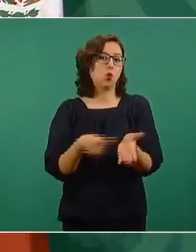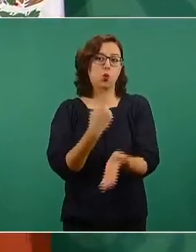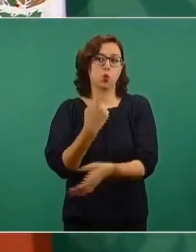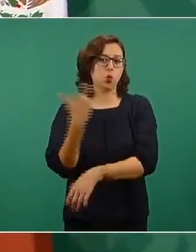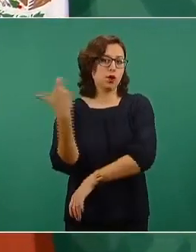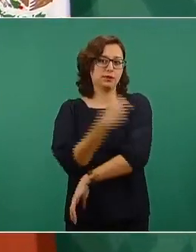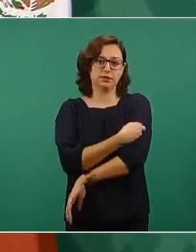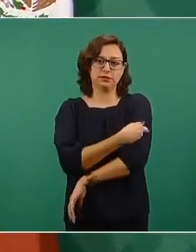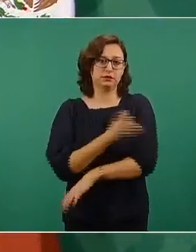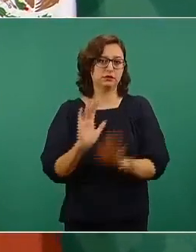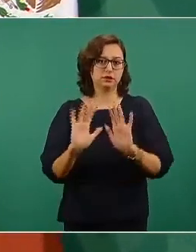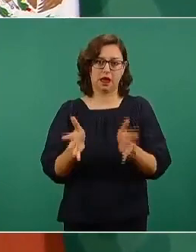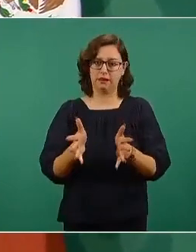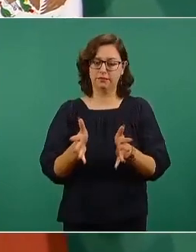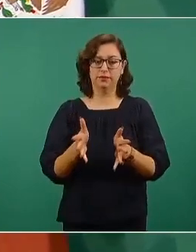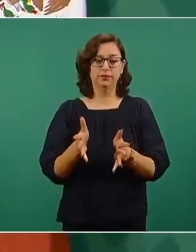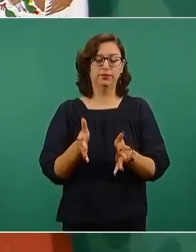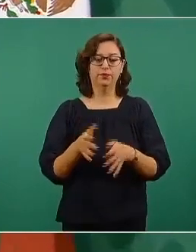dosis.